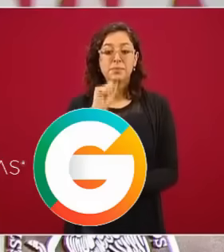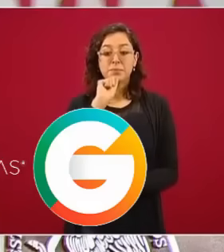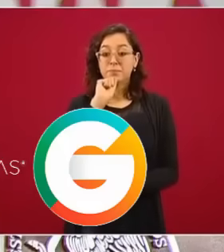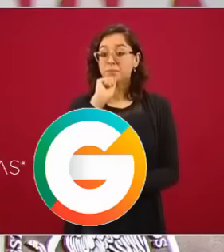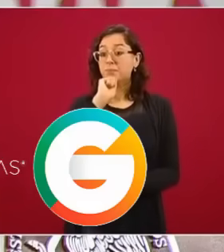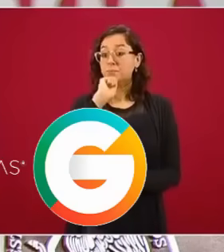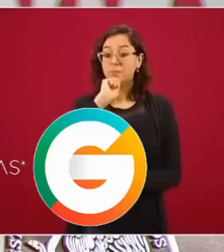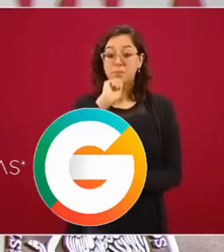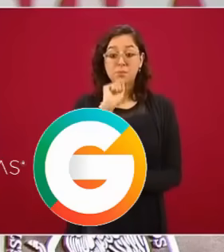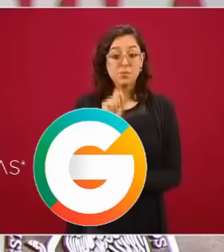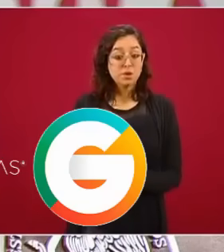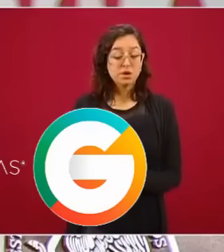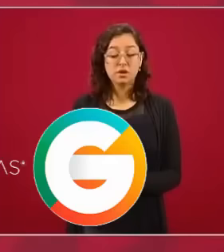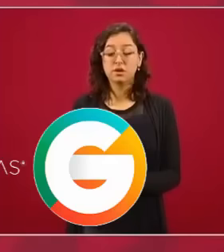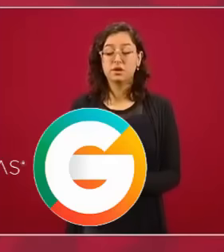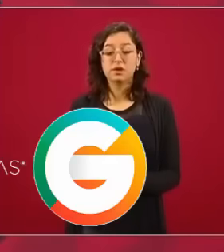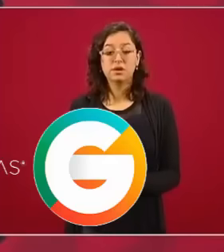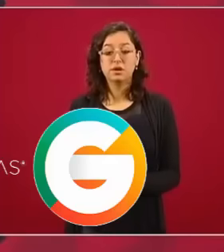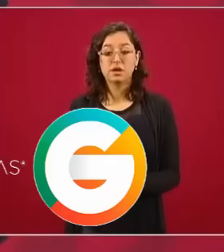nada de que